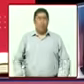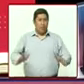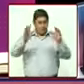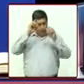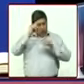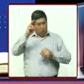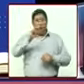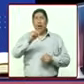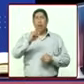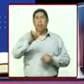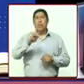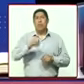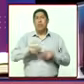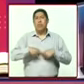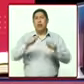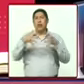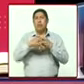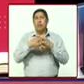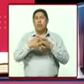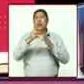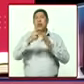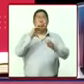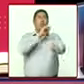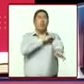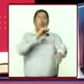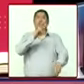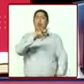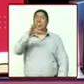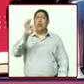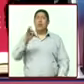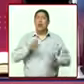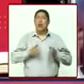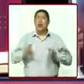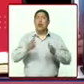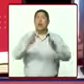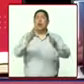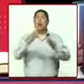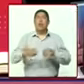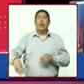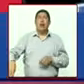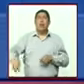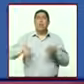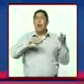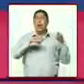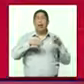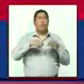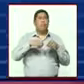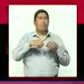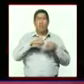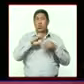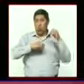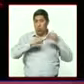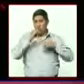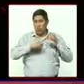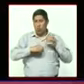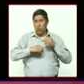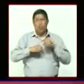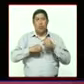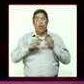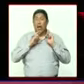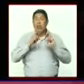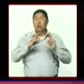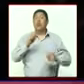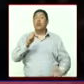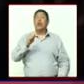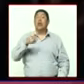Miriam, continúa el bloqueo, kilómetro 39 precisamente, casetera al occidente del país, puente Parotani, río